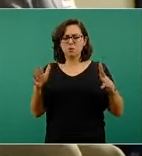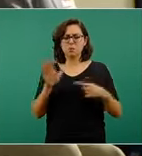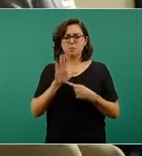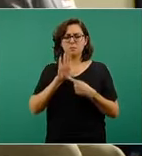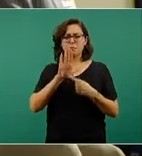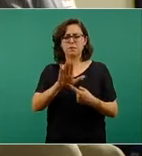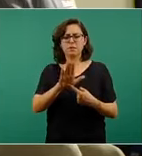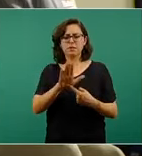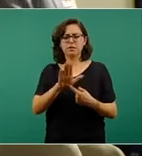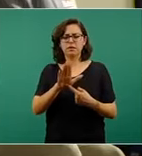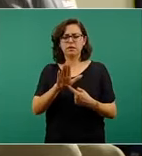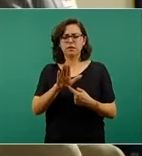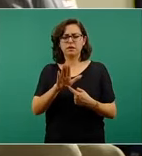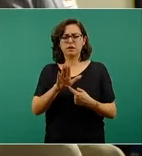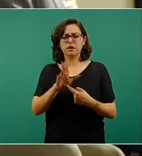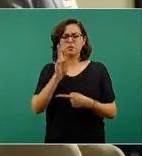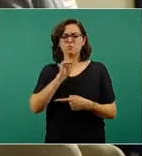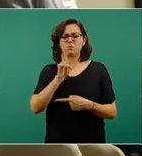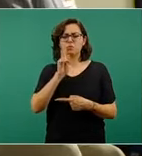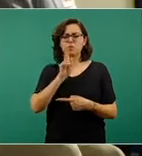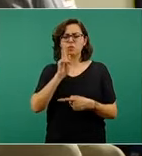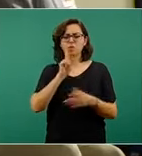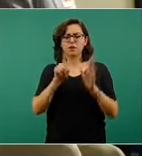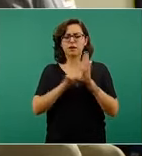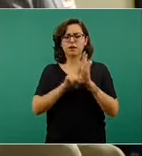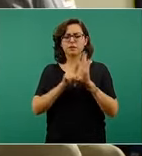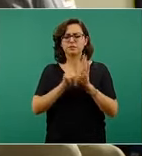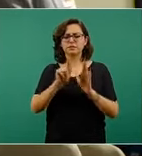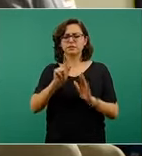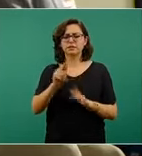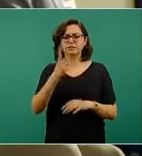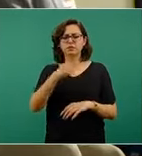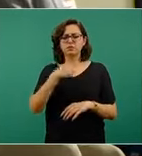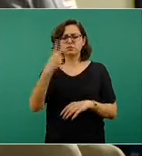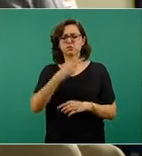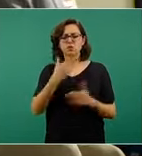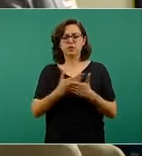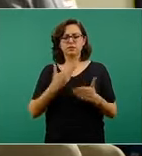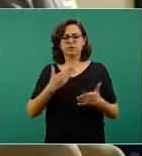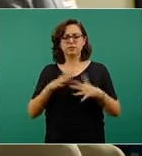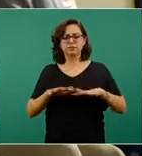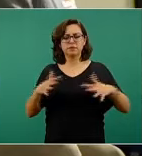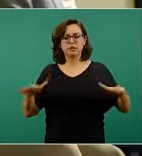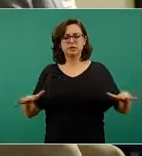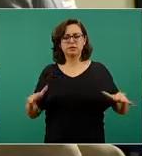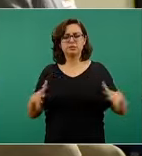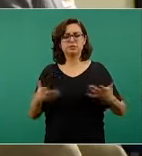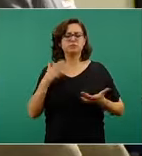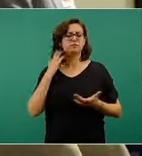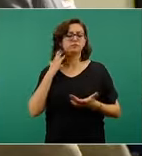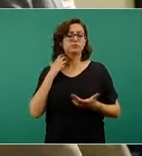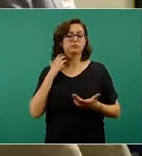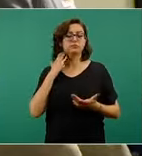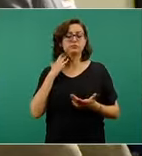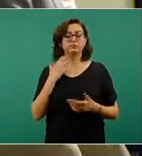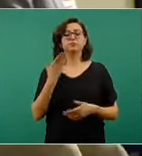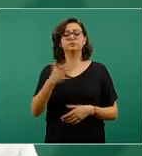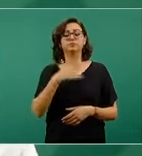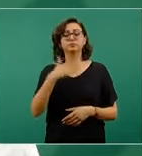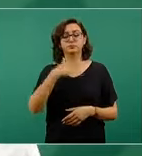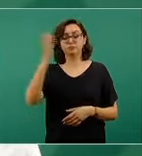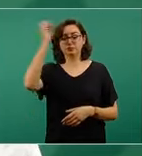negativas. Tienen que ser con 72 horas de anticipación antes de ingresar a las playas. ¿Qué respuesta da, bueno, a Sí, general?